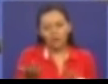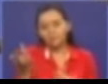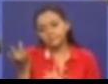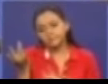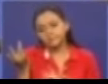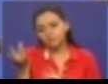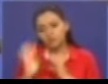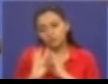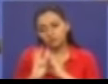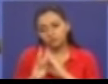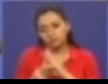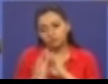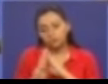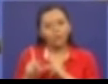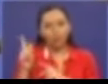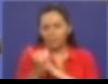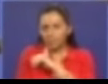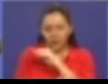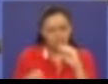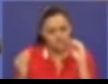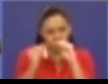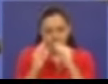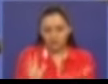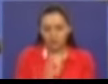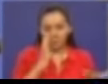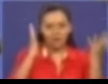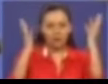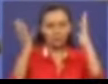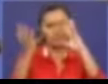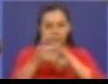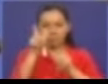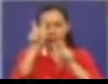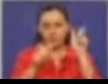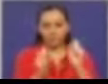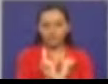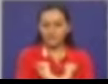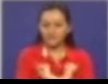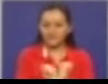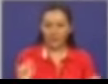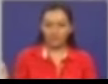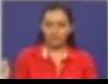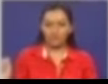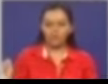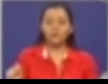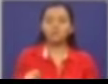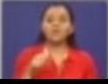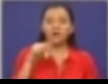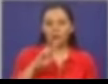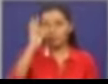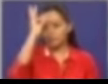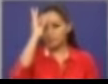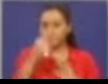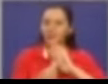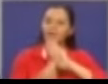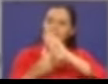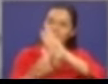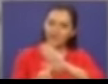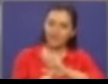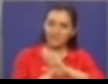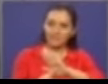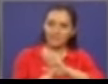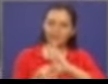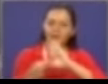espera. Queremos un país donde tengamos una revolución de gente sana. Y este hospital es un ejemplo de ello, señores y